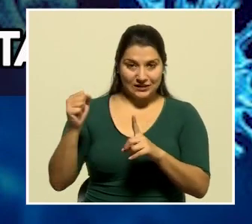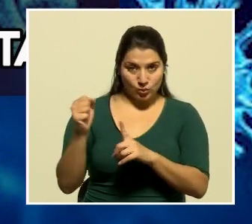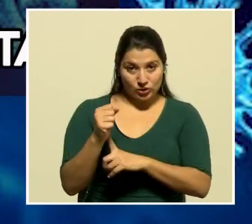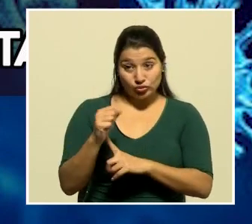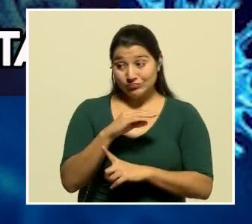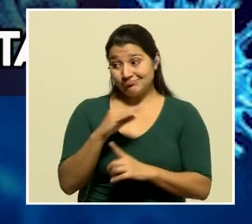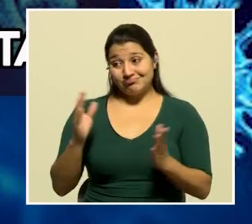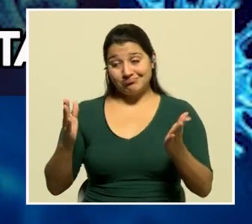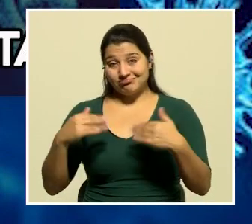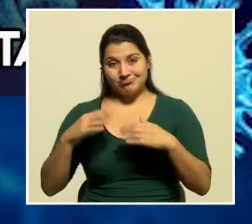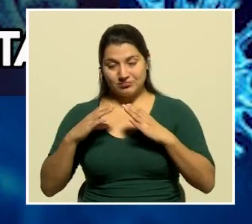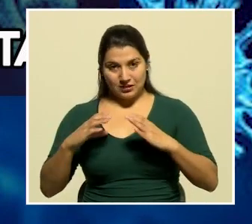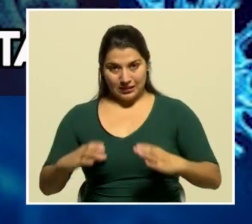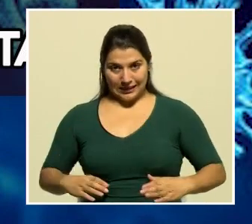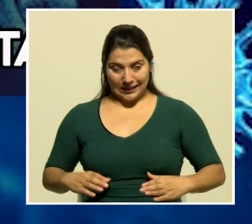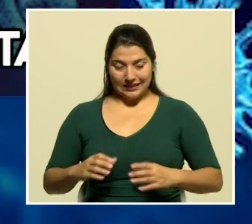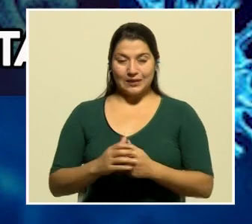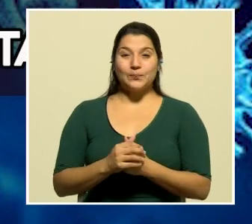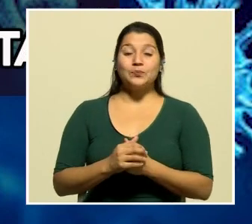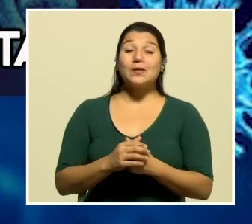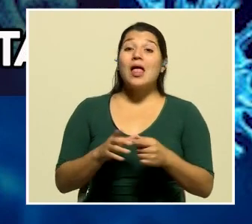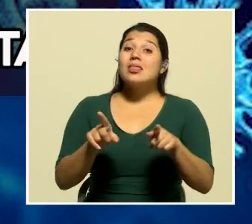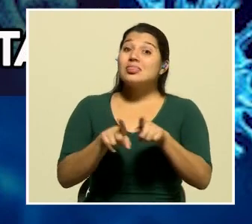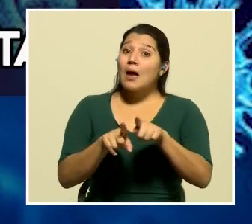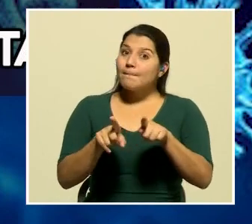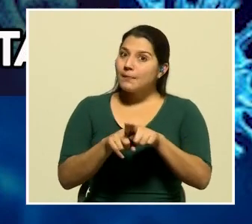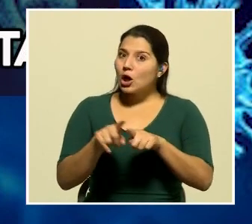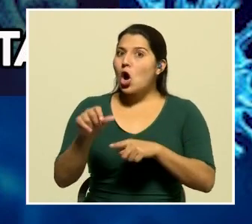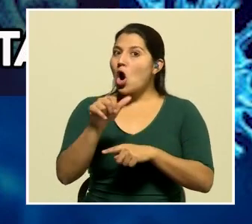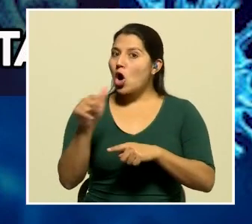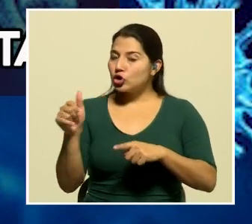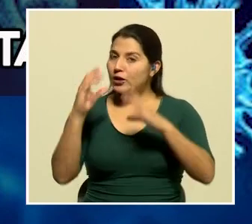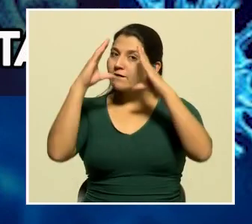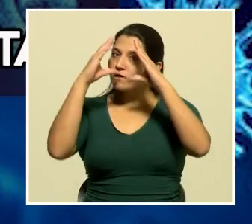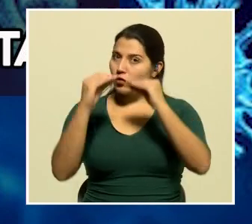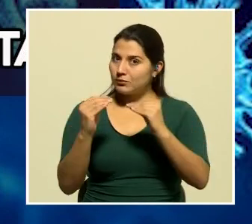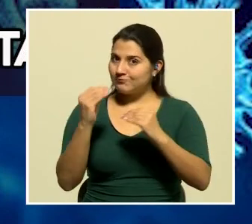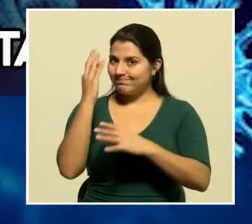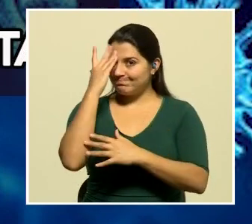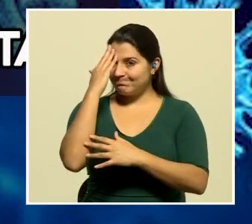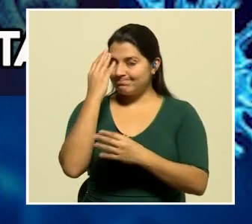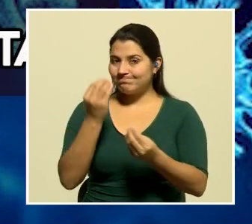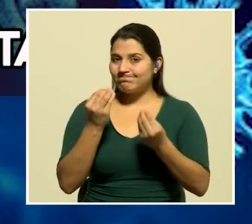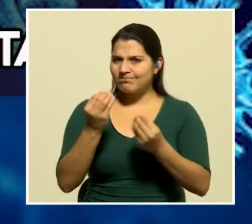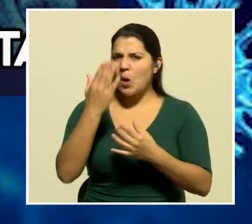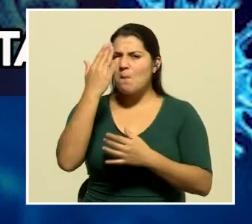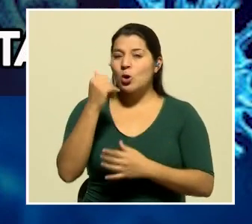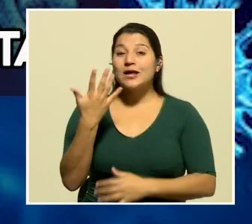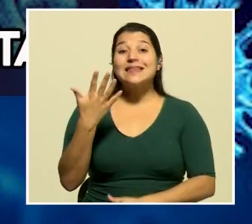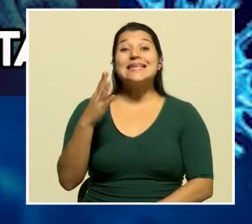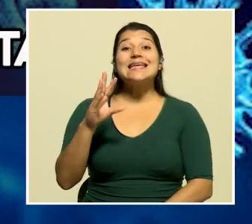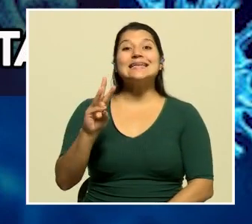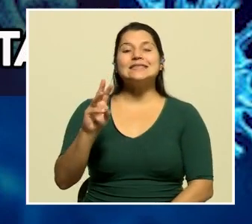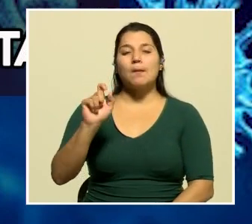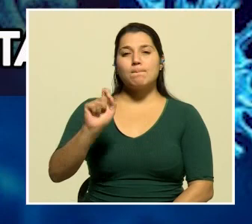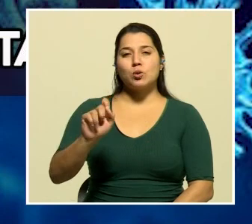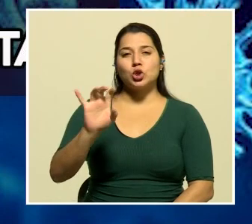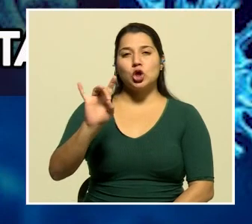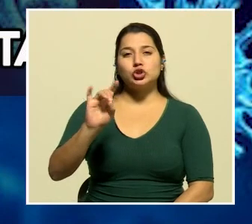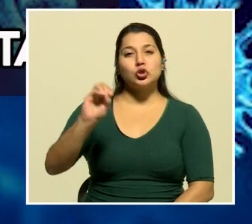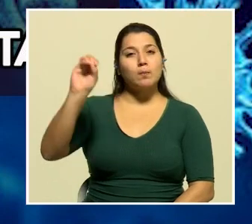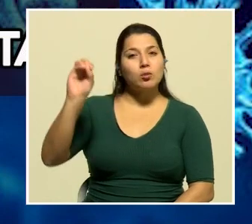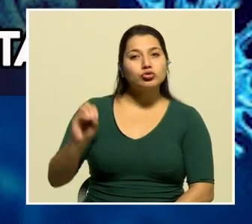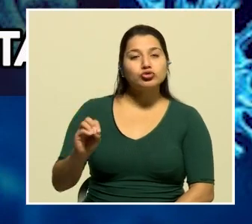de clientela. También hay un dato muy preocupante, lo cual es que un 16.8% no está recibiendo